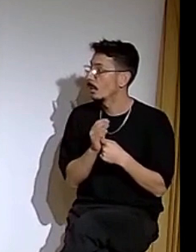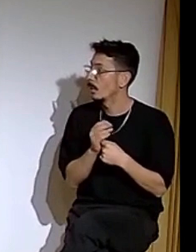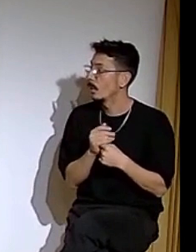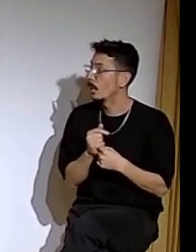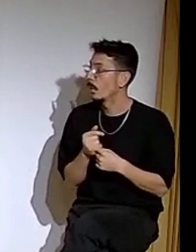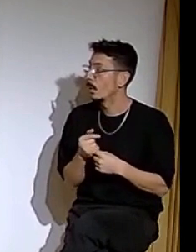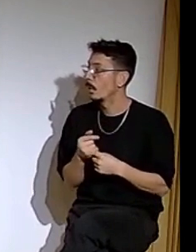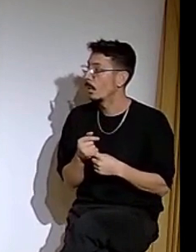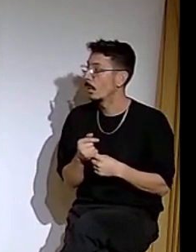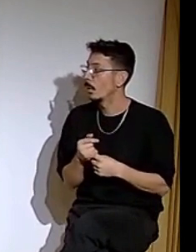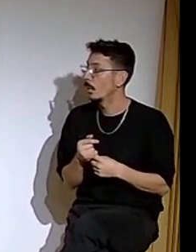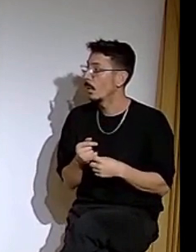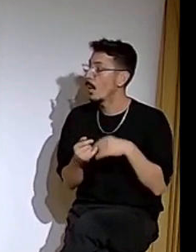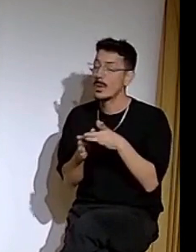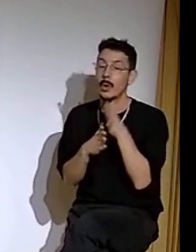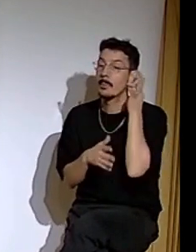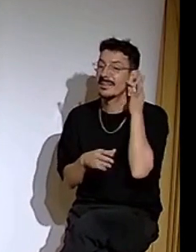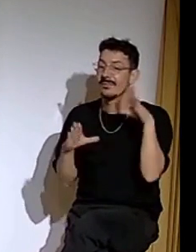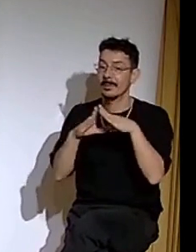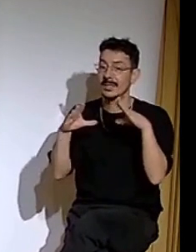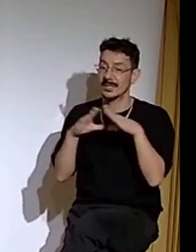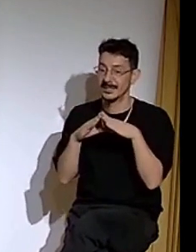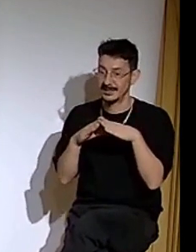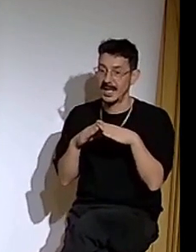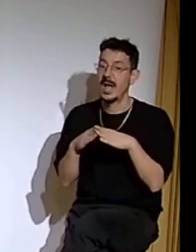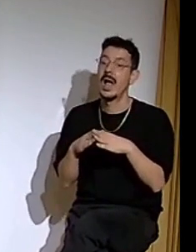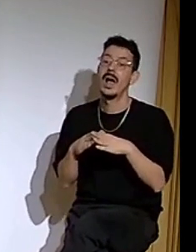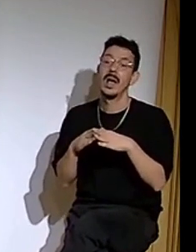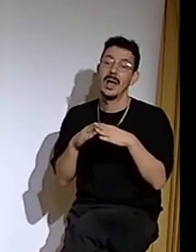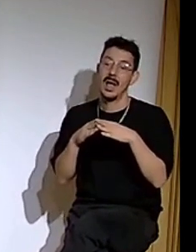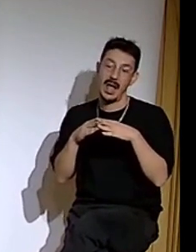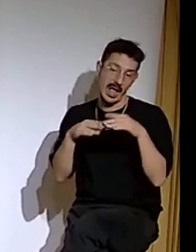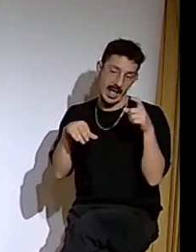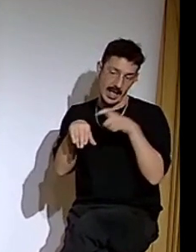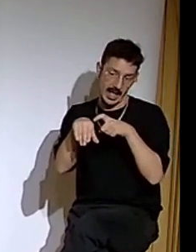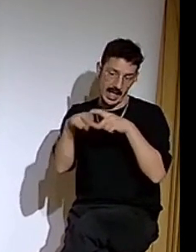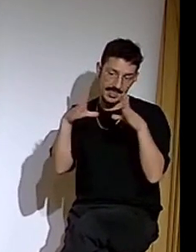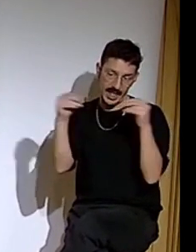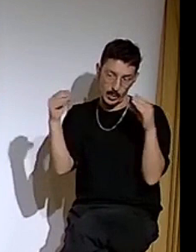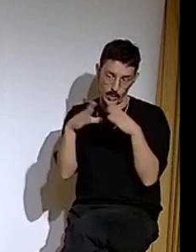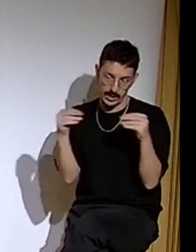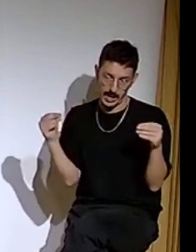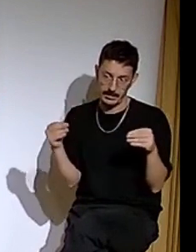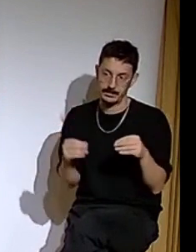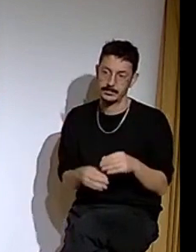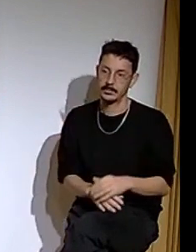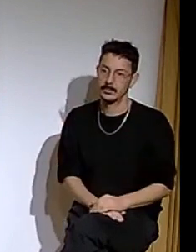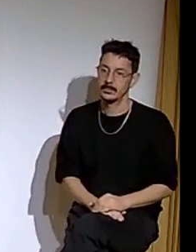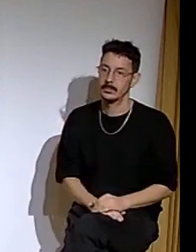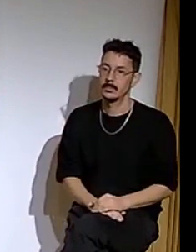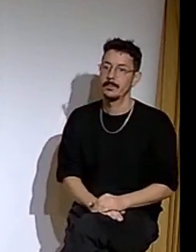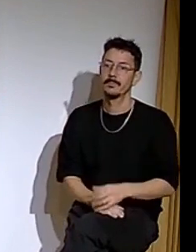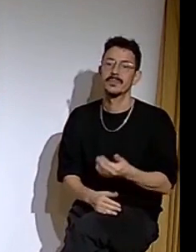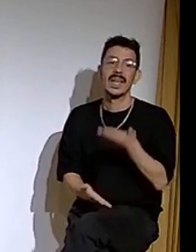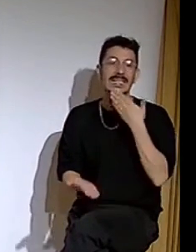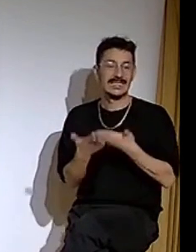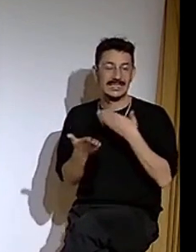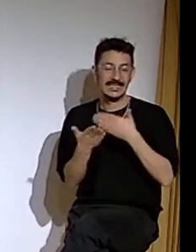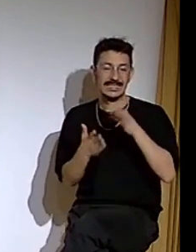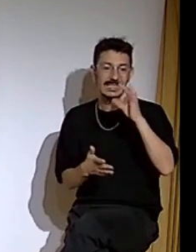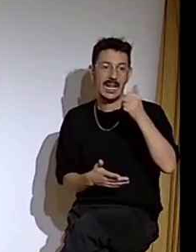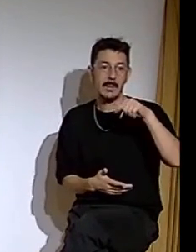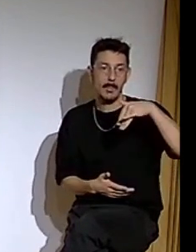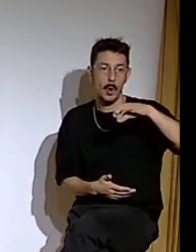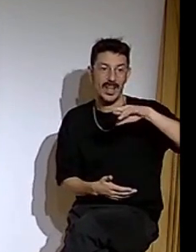compañera feminista andaluza que algunas estuviste ahí viendo en la presentación de su libro donde hablamos de la